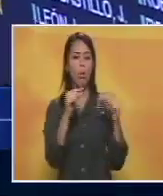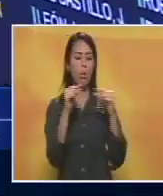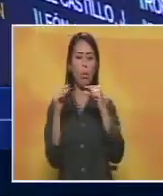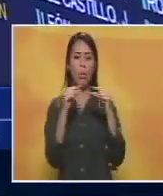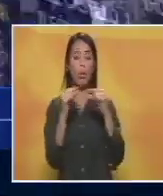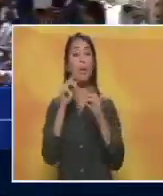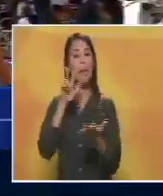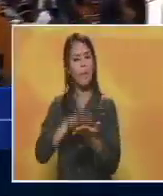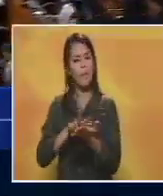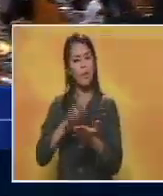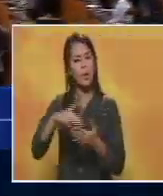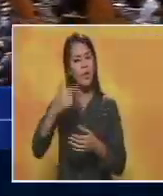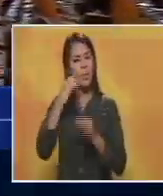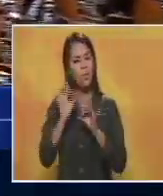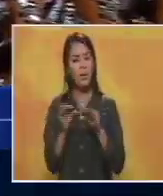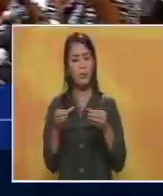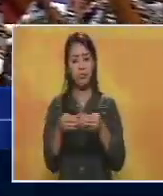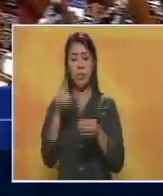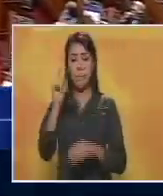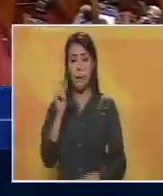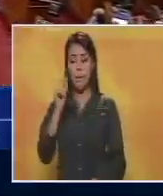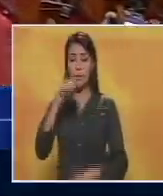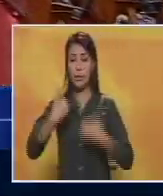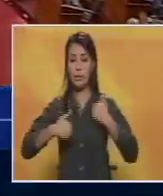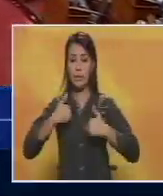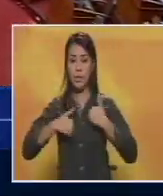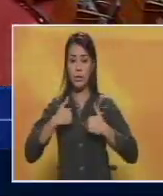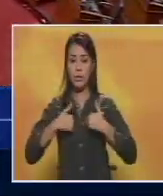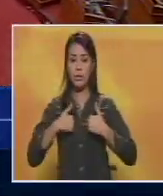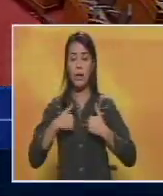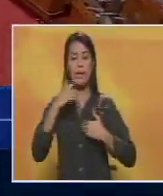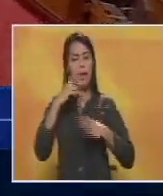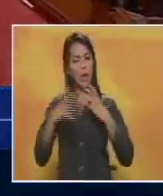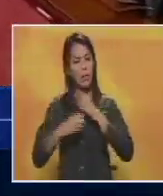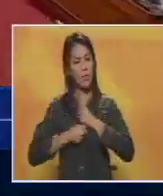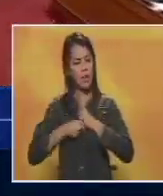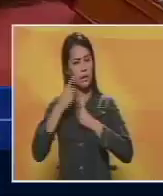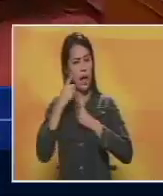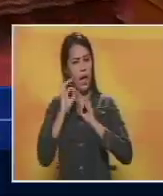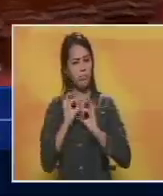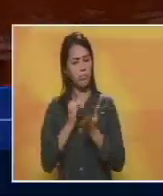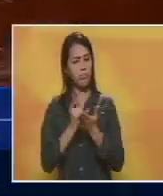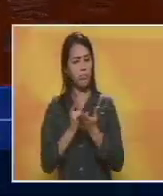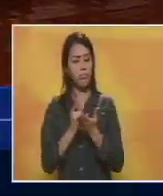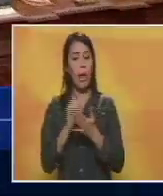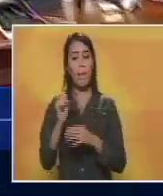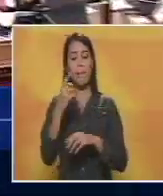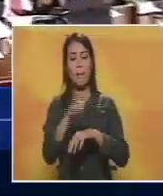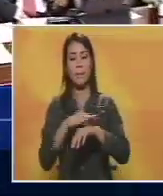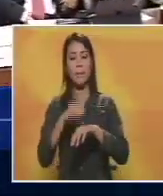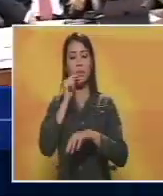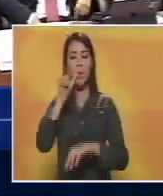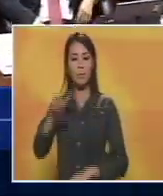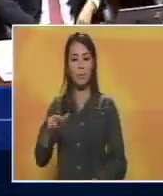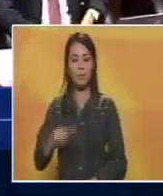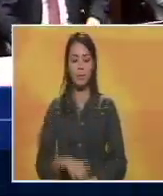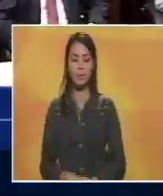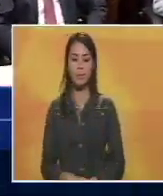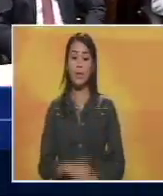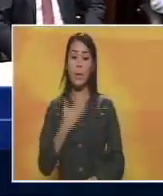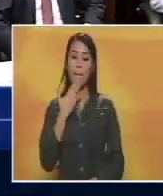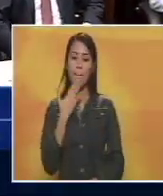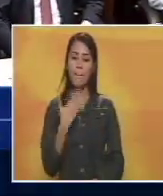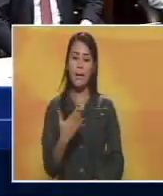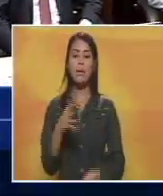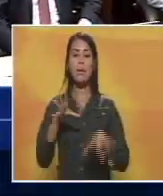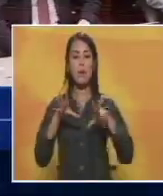aprobación se produce antes de que el Parlamento afronte este miércoles la cuestión de confianza que planteará el primer ministro César Villanueva para exigir